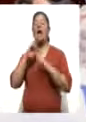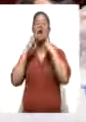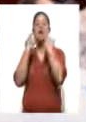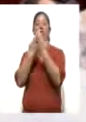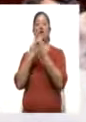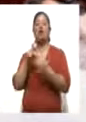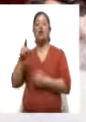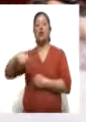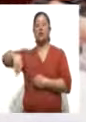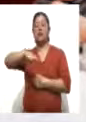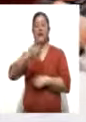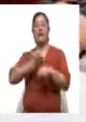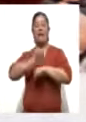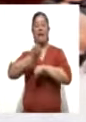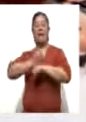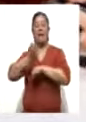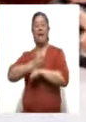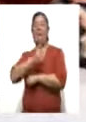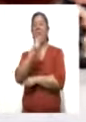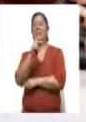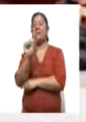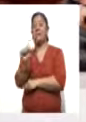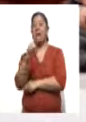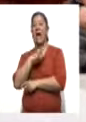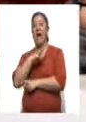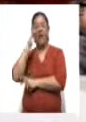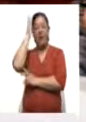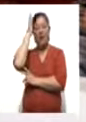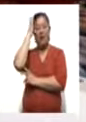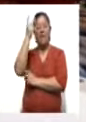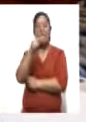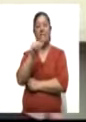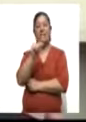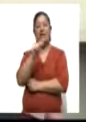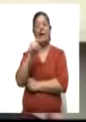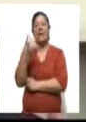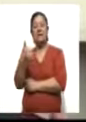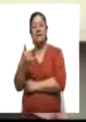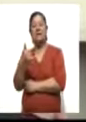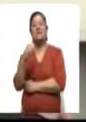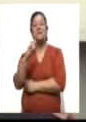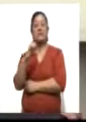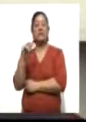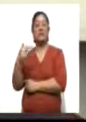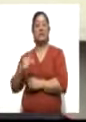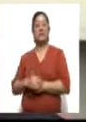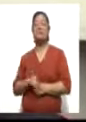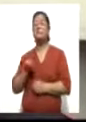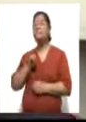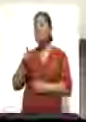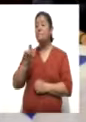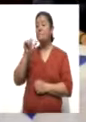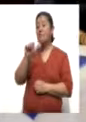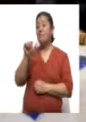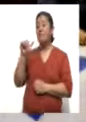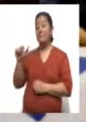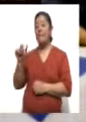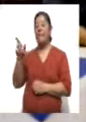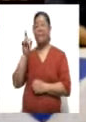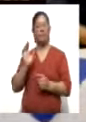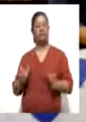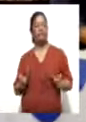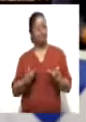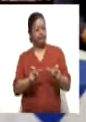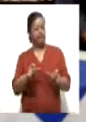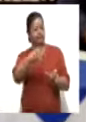con la estructura estatal del Partido Socialista que encabeza Patricia Centeno Hernández. Anabel Ábalos resaltó el respaldo de este instituto y